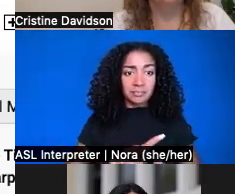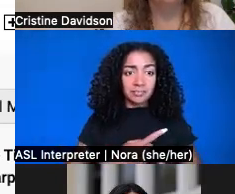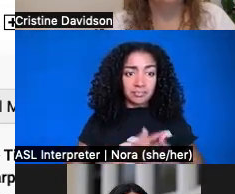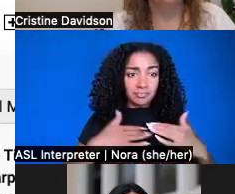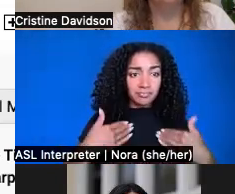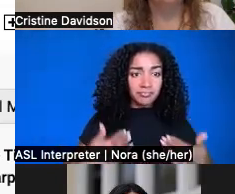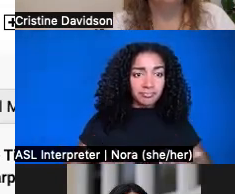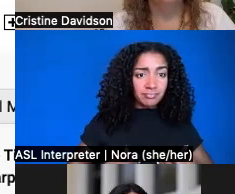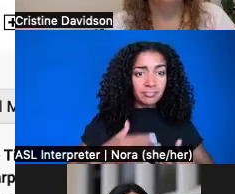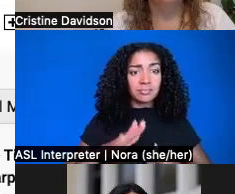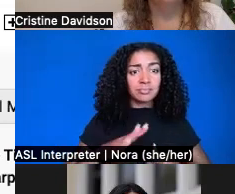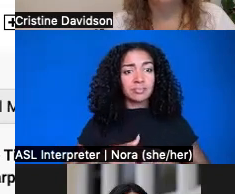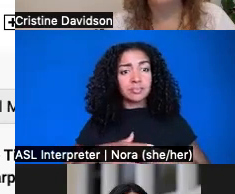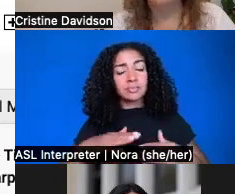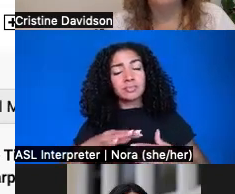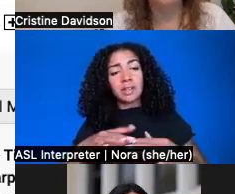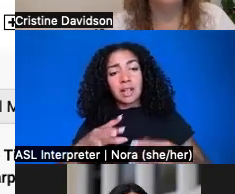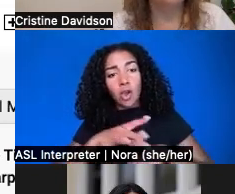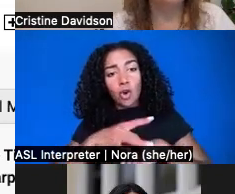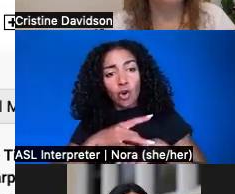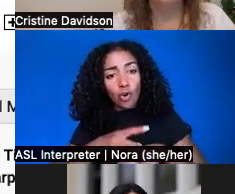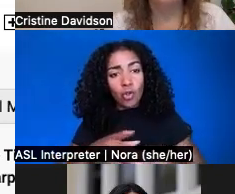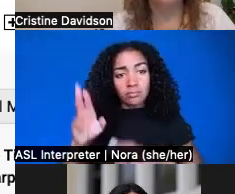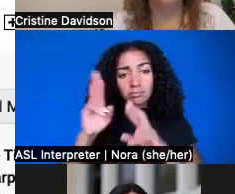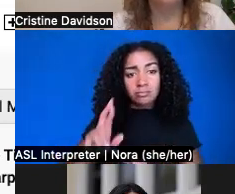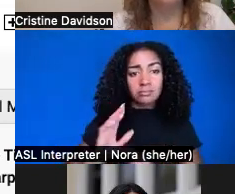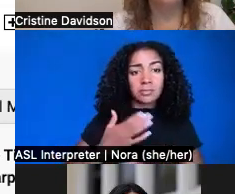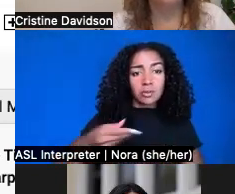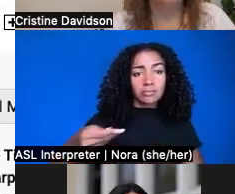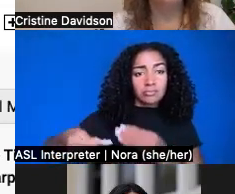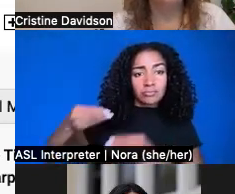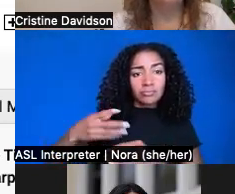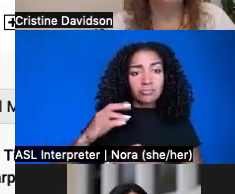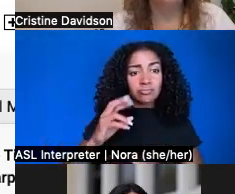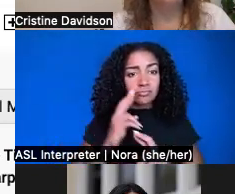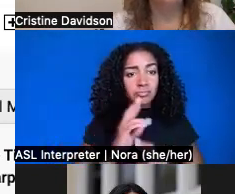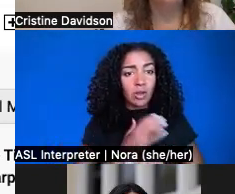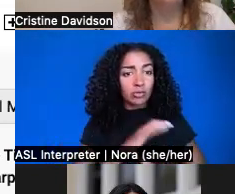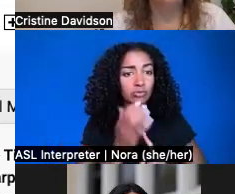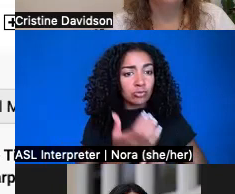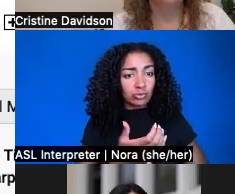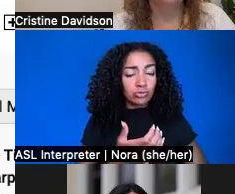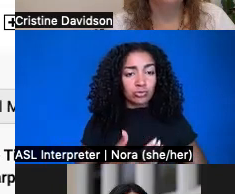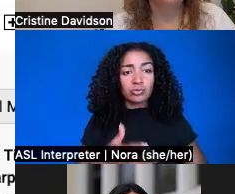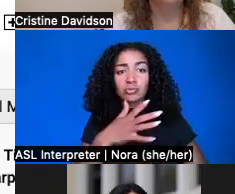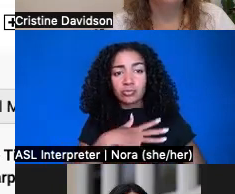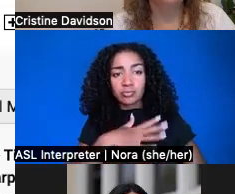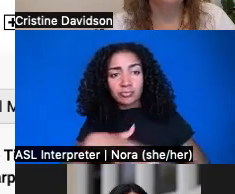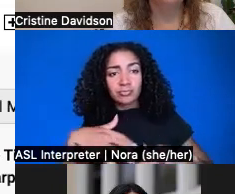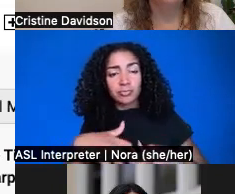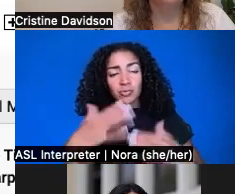tus ancestros y la suya cultura. Hombre indígena, tú eres honorable y yo veo la fuerza